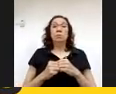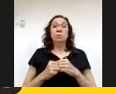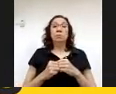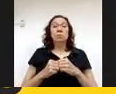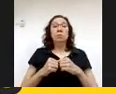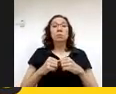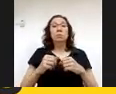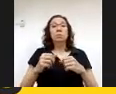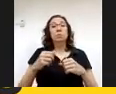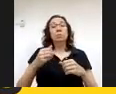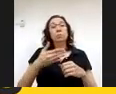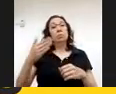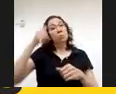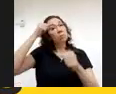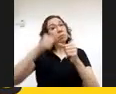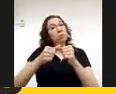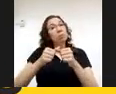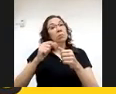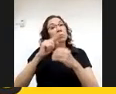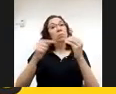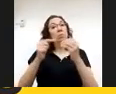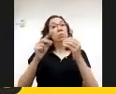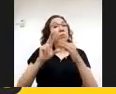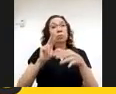Lo que recordábamos acerca de no salir,